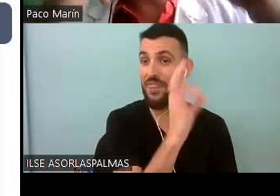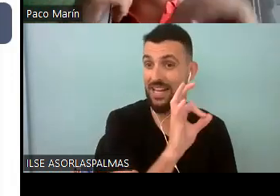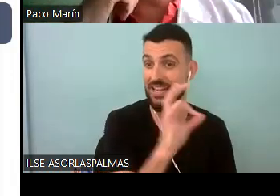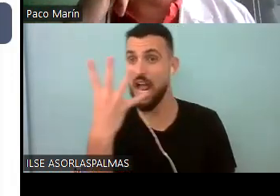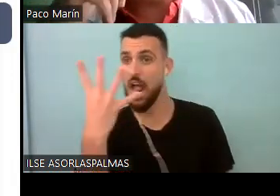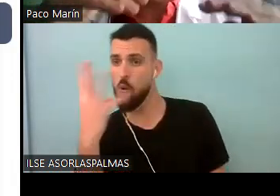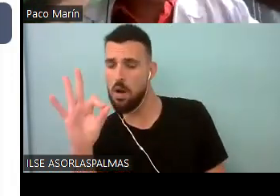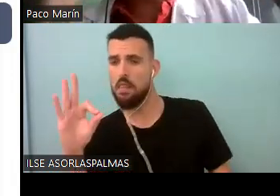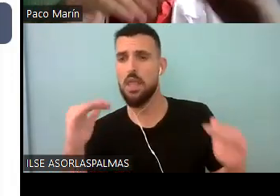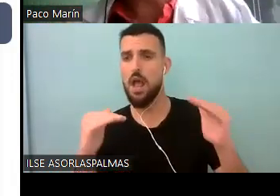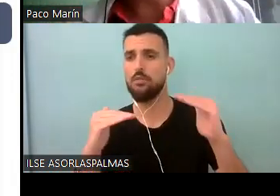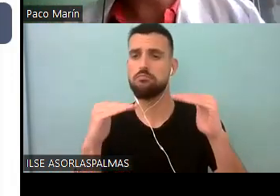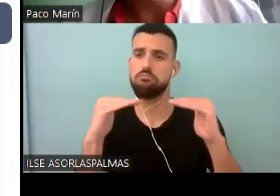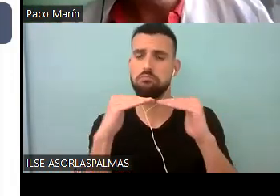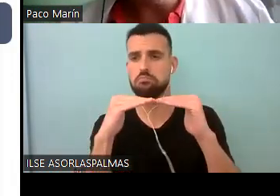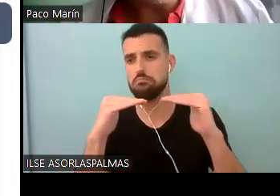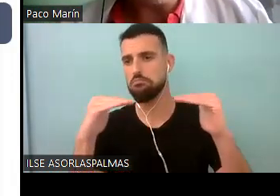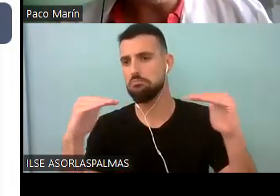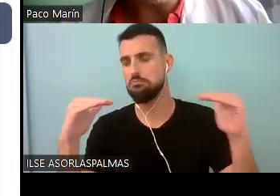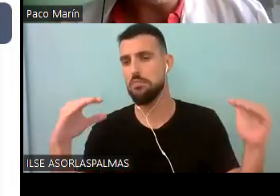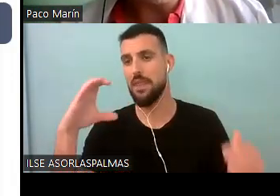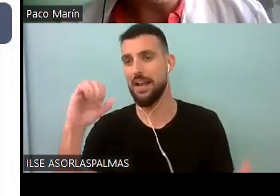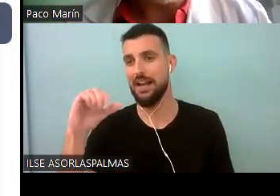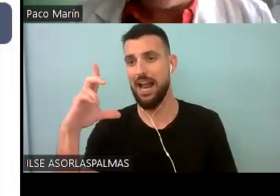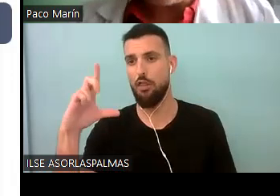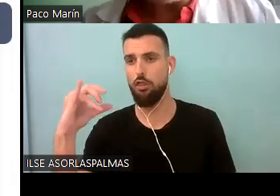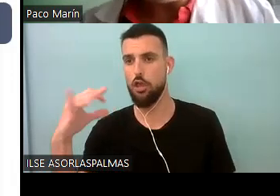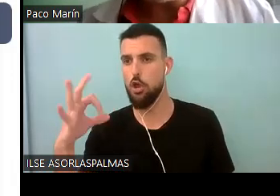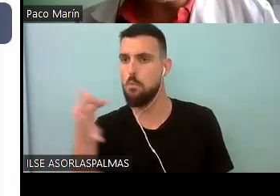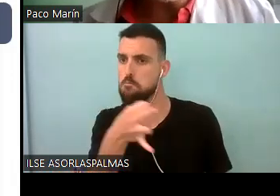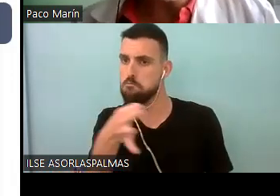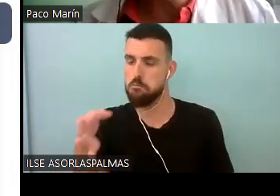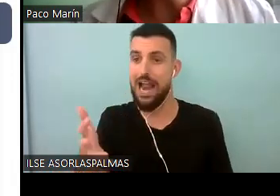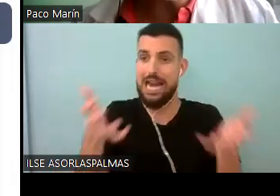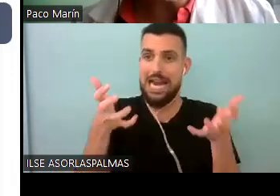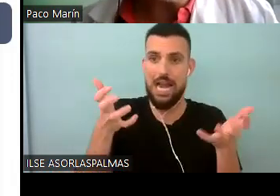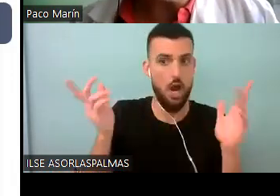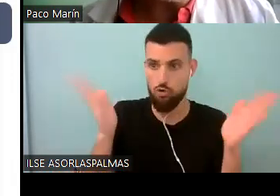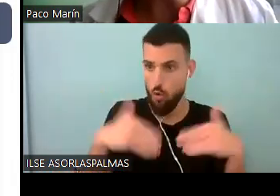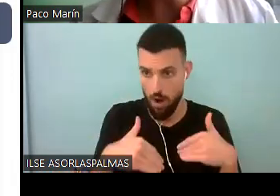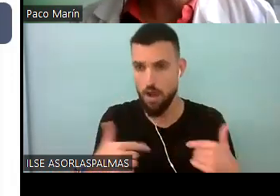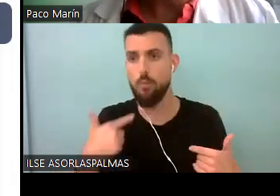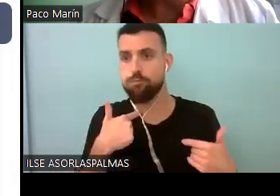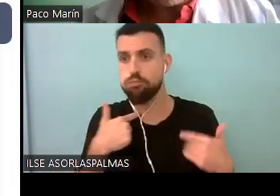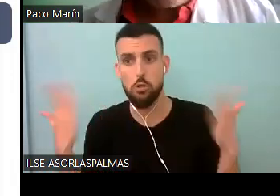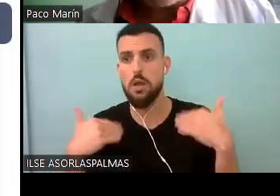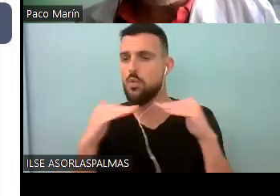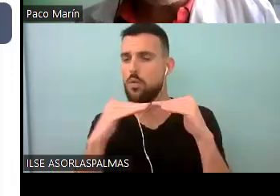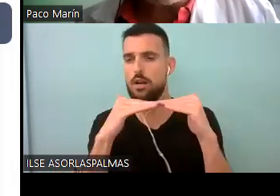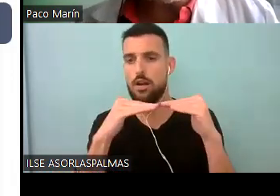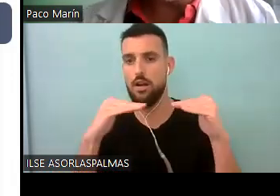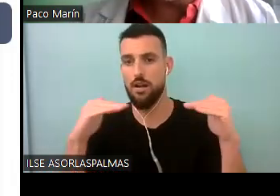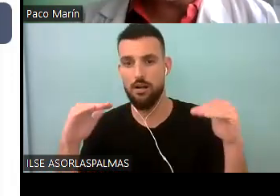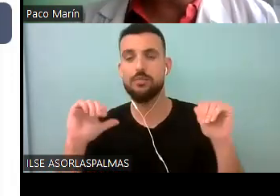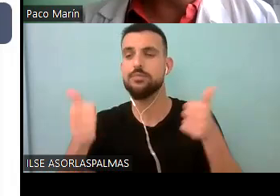equilibrio más o menos, se establece un equilibrio de manera que ni ganamos ni perdemos, y a partir de los 40 años el remodelado